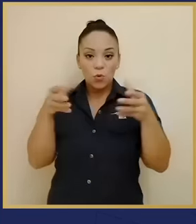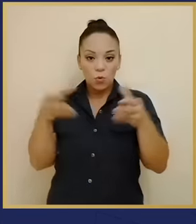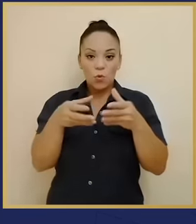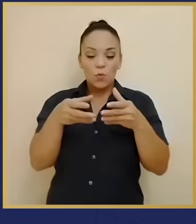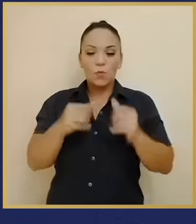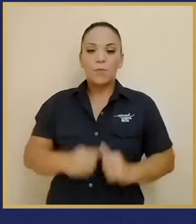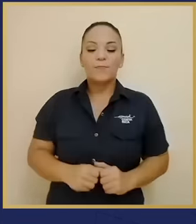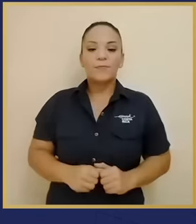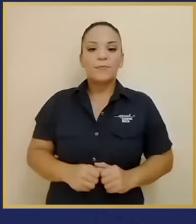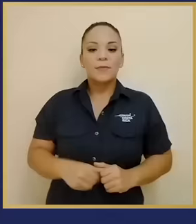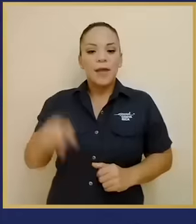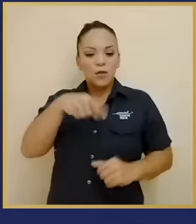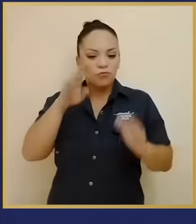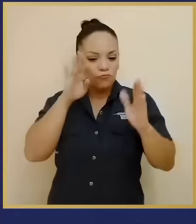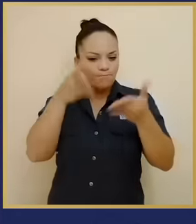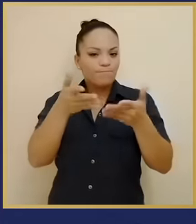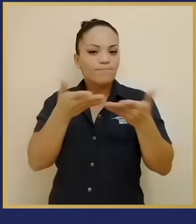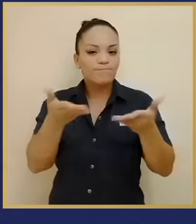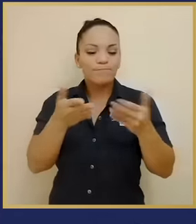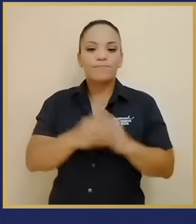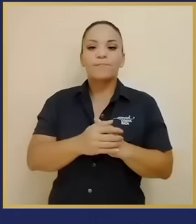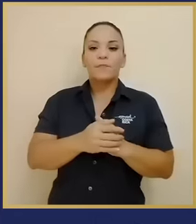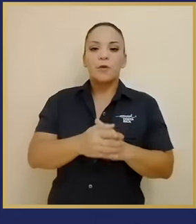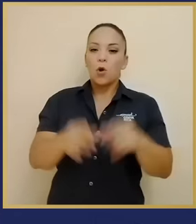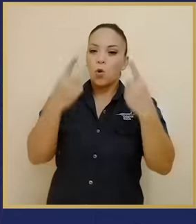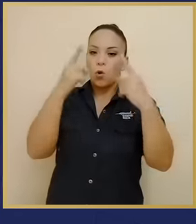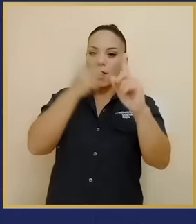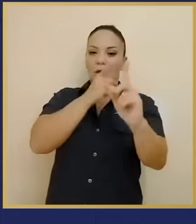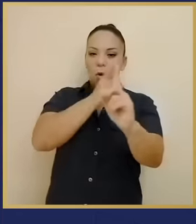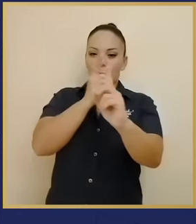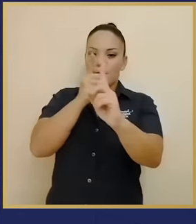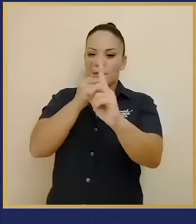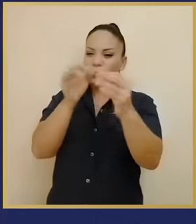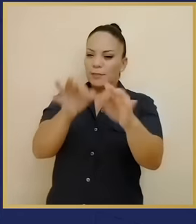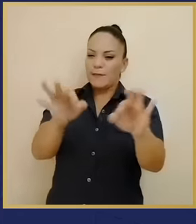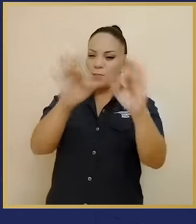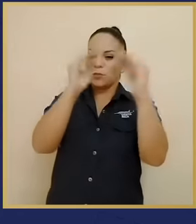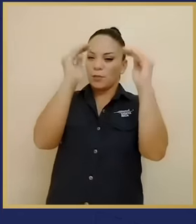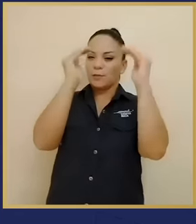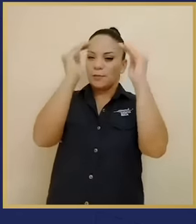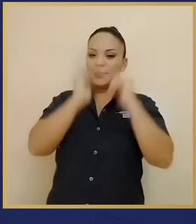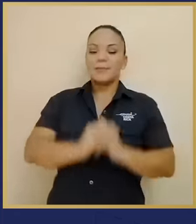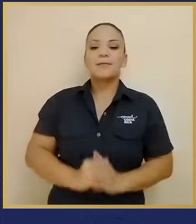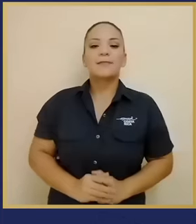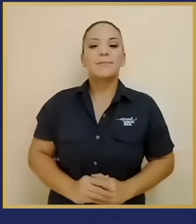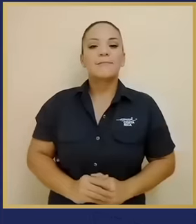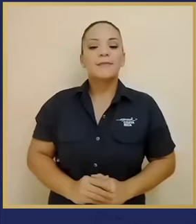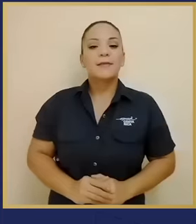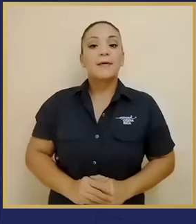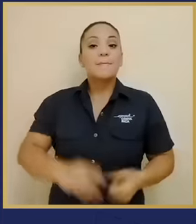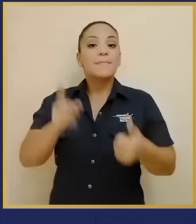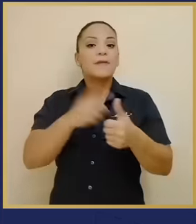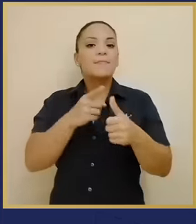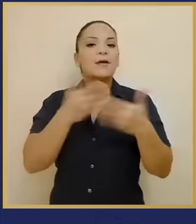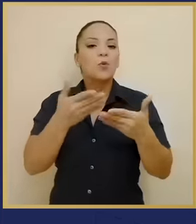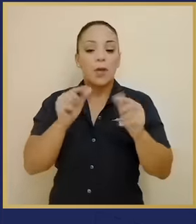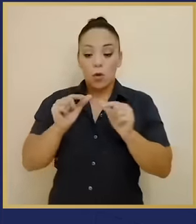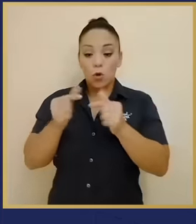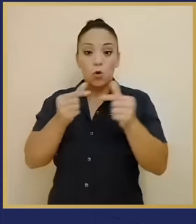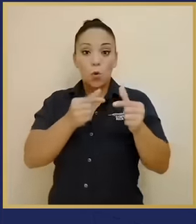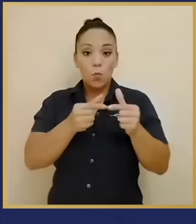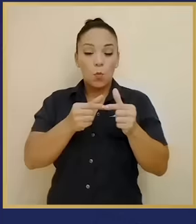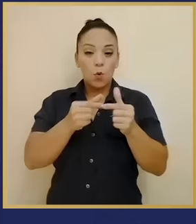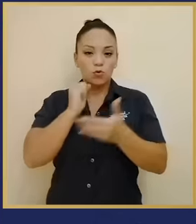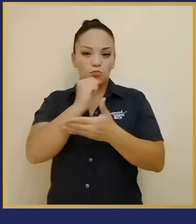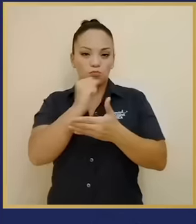investigación en alcanzar objetivos de alto nivel. Lo que tenemos que hacer es desmantelar